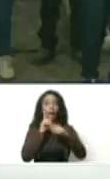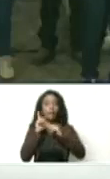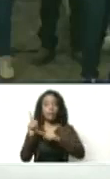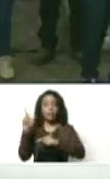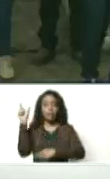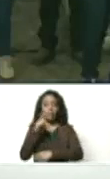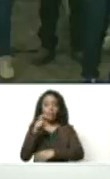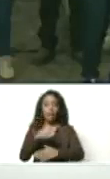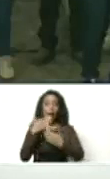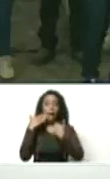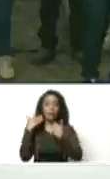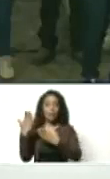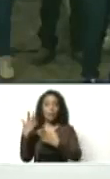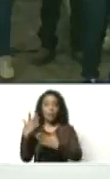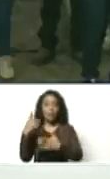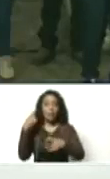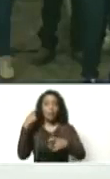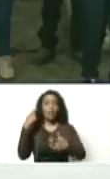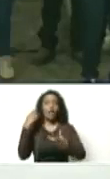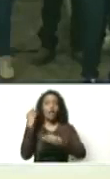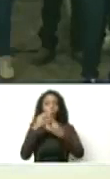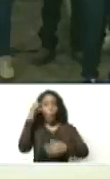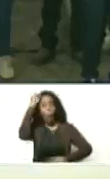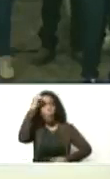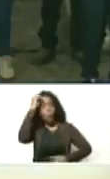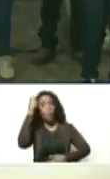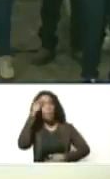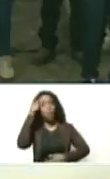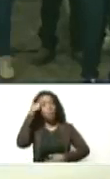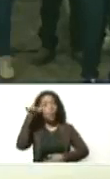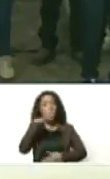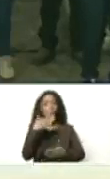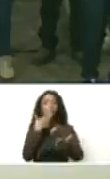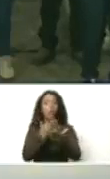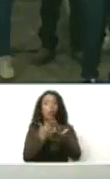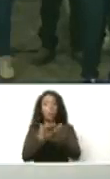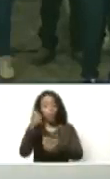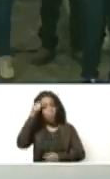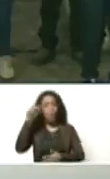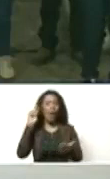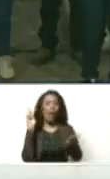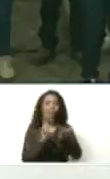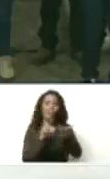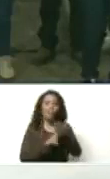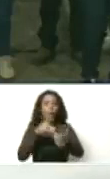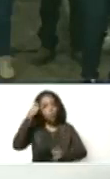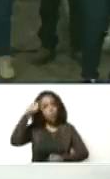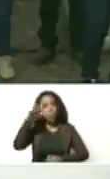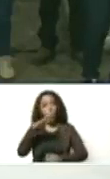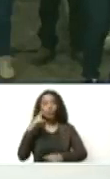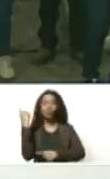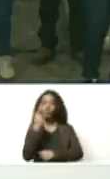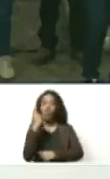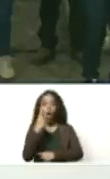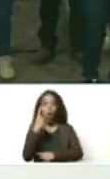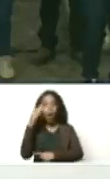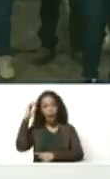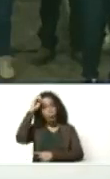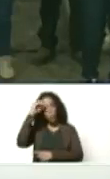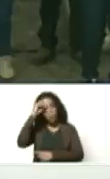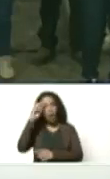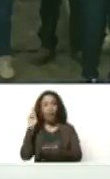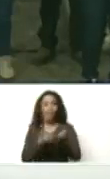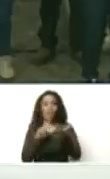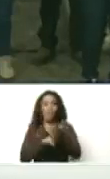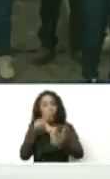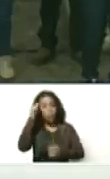necesitamos la crítica del pueblo, las propuestas del pueblo, la verdad del pueblo, solo con la crítica y la verdad